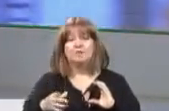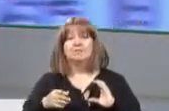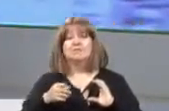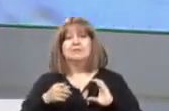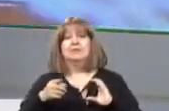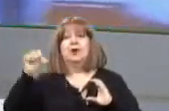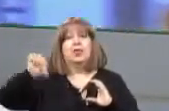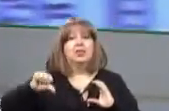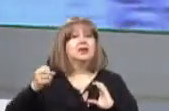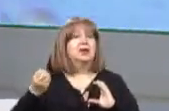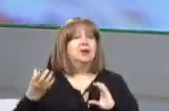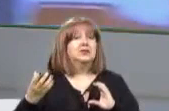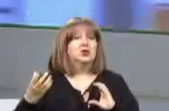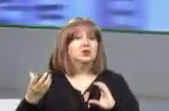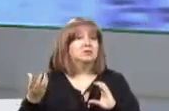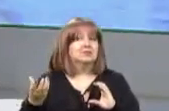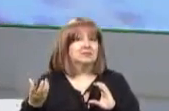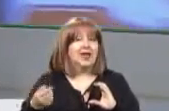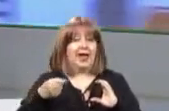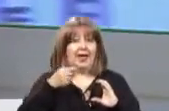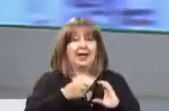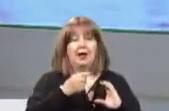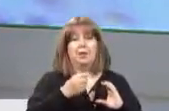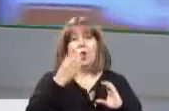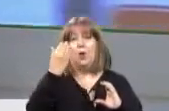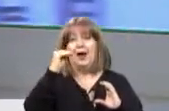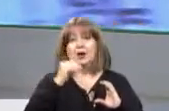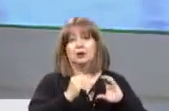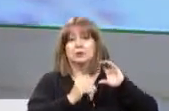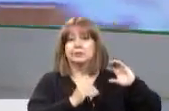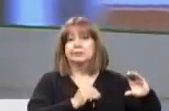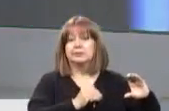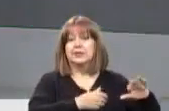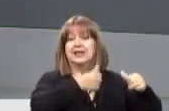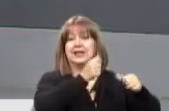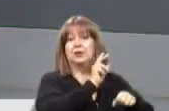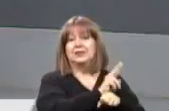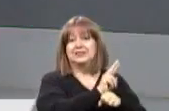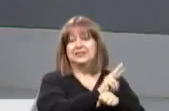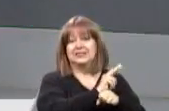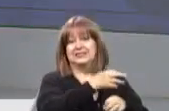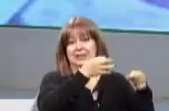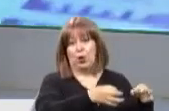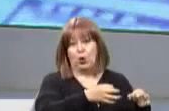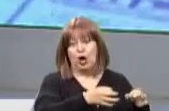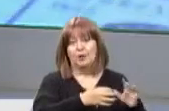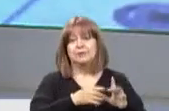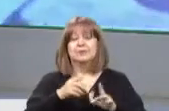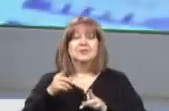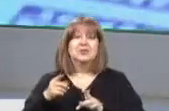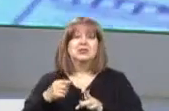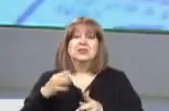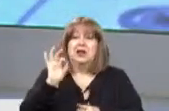precios, uno tiene que saber que eso es algo que va a tener muchísima volatilidad. Entonces, si que vos, lo está demostrando, aparte. Sí, si vos tenés un perfil